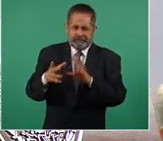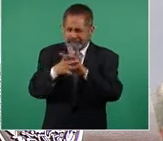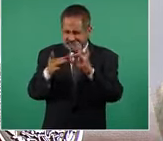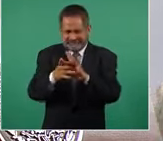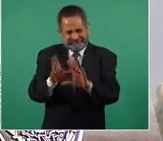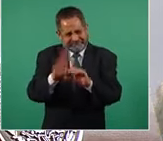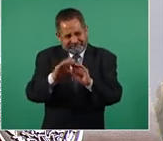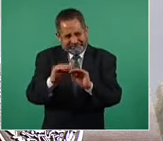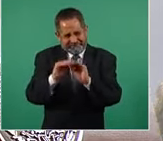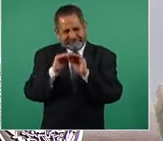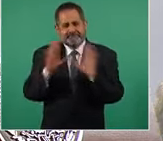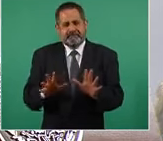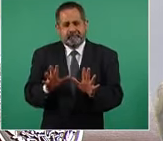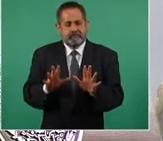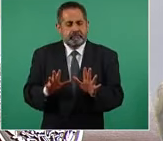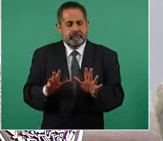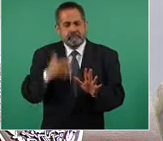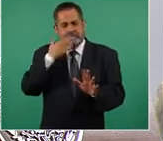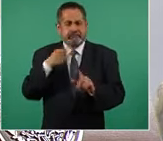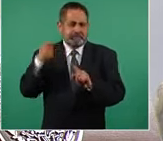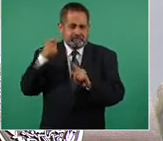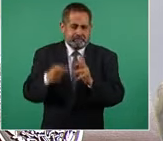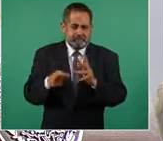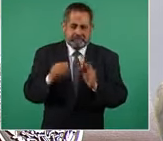definiera esta situación, que aclarara esta situación.